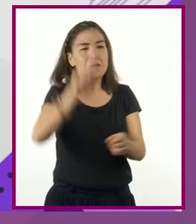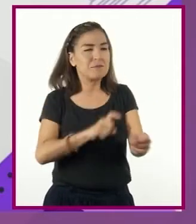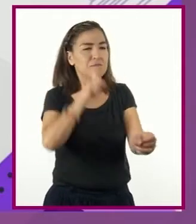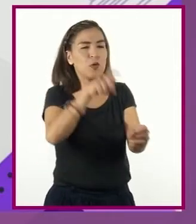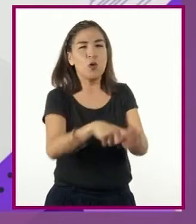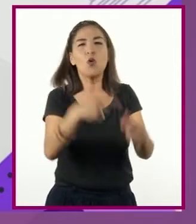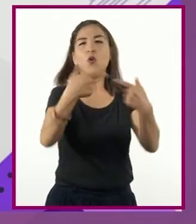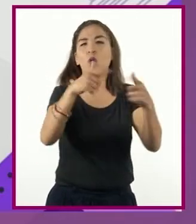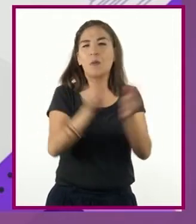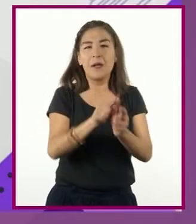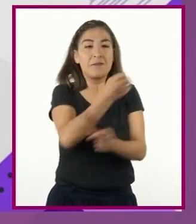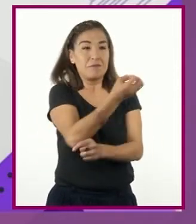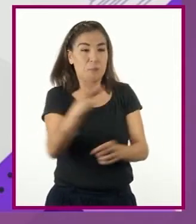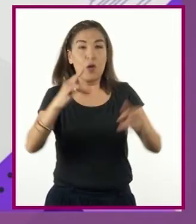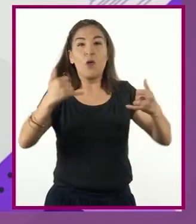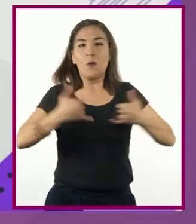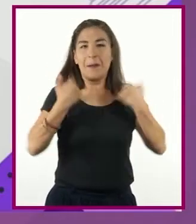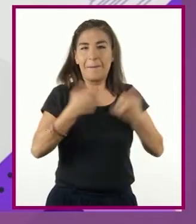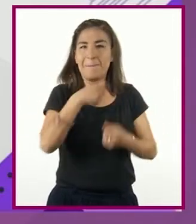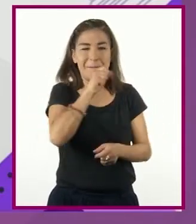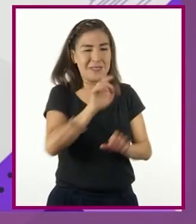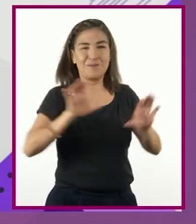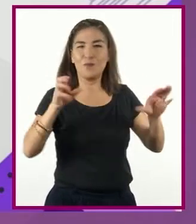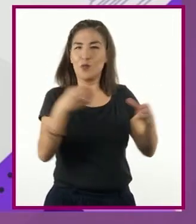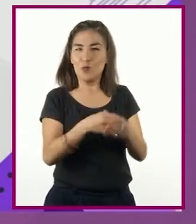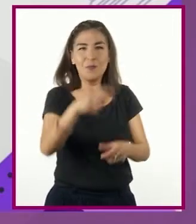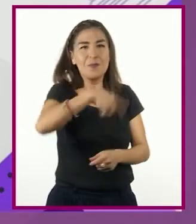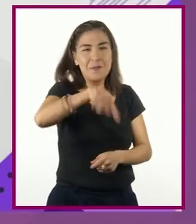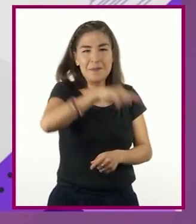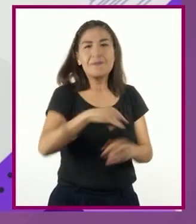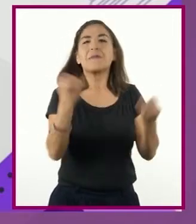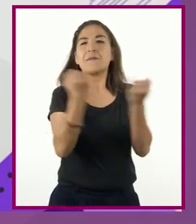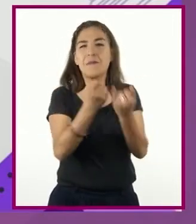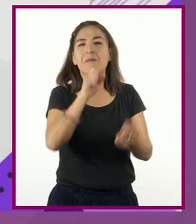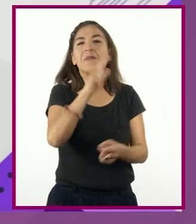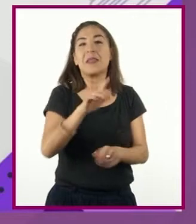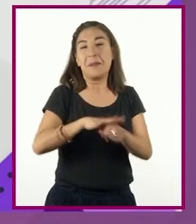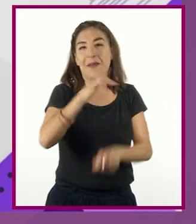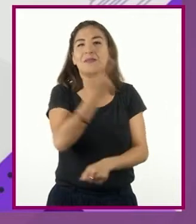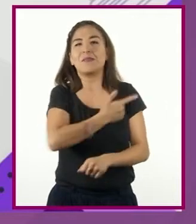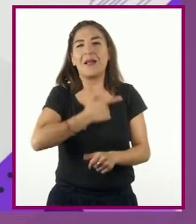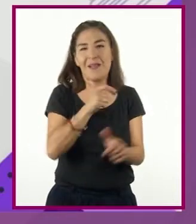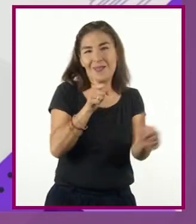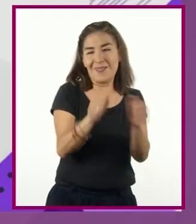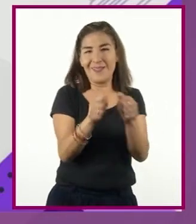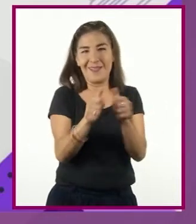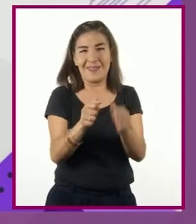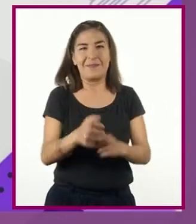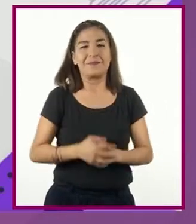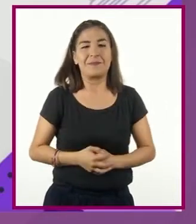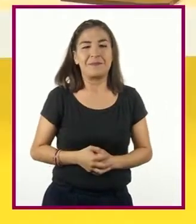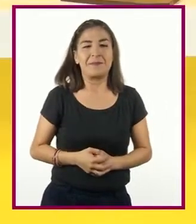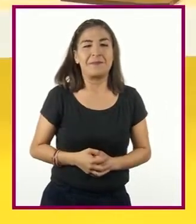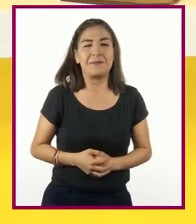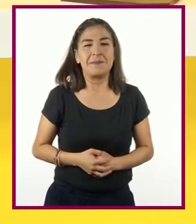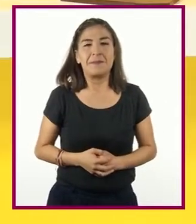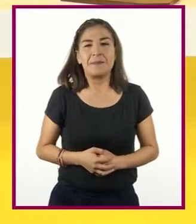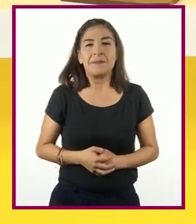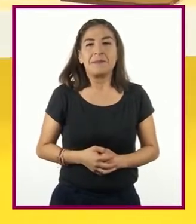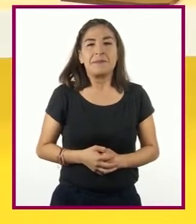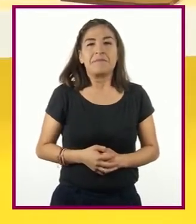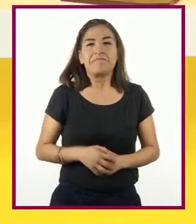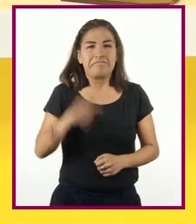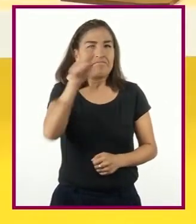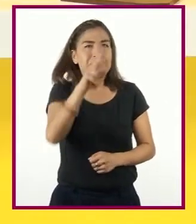donde estamos varios jóvenes de mi comunidad y también quienes son aficionados a los videojuegos. ¿Qué